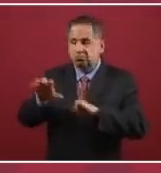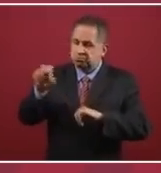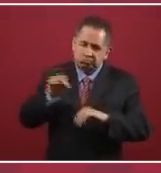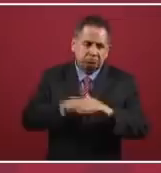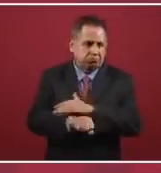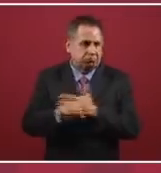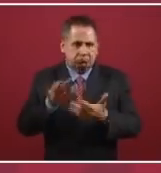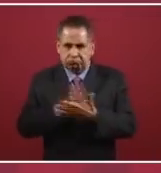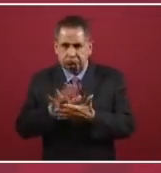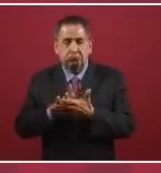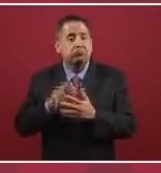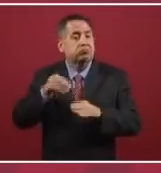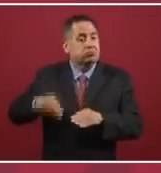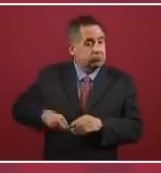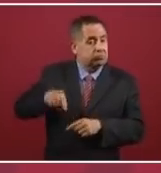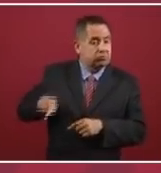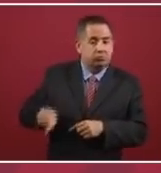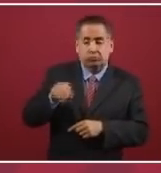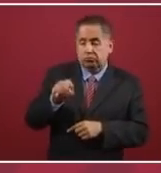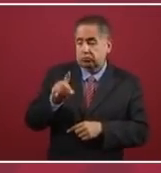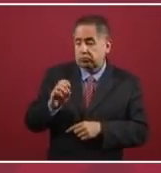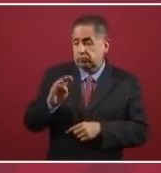y